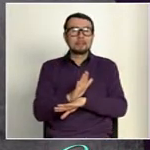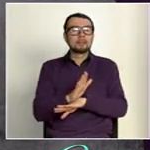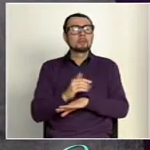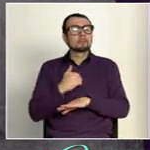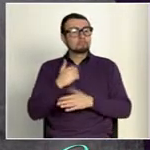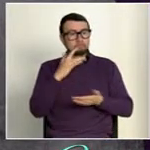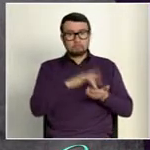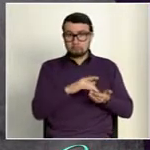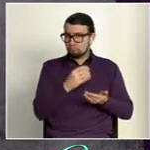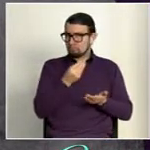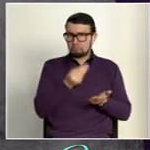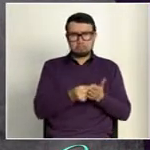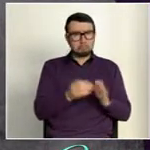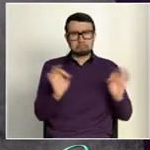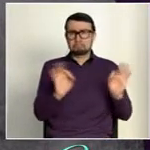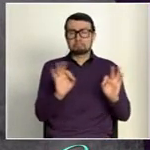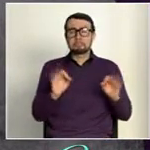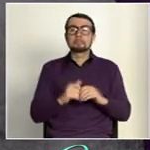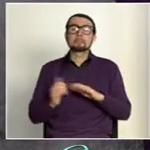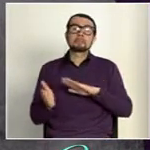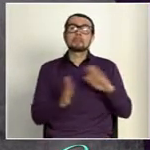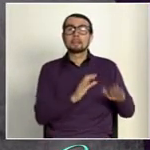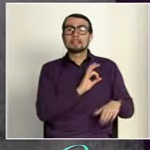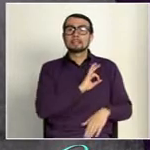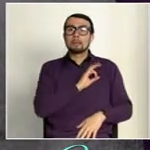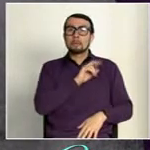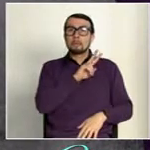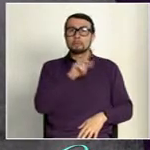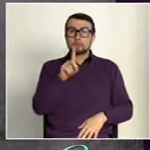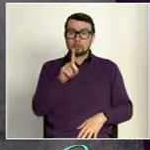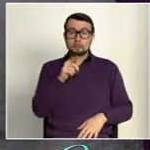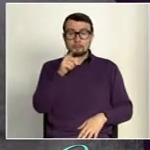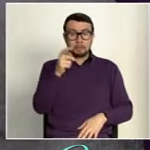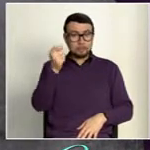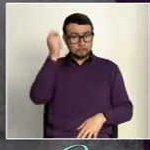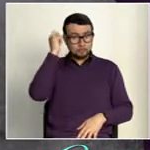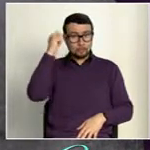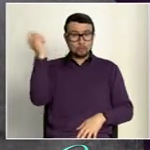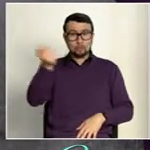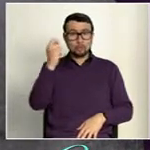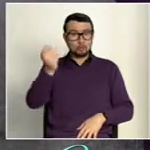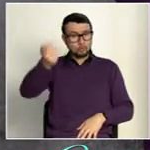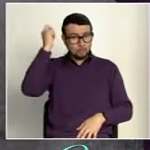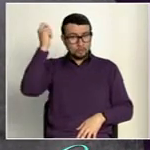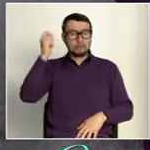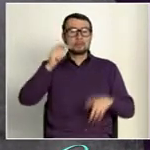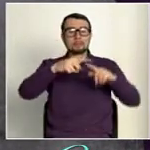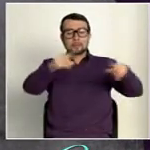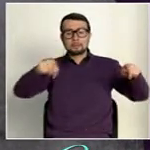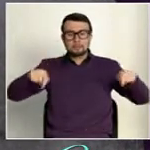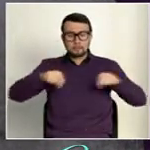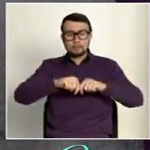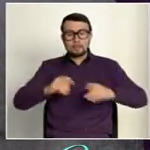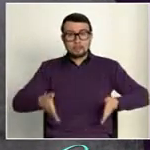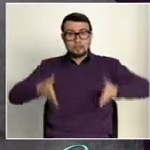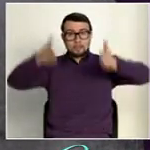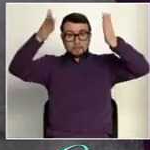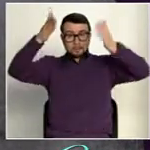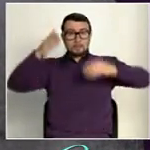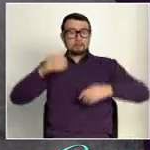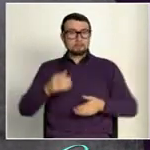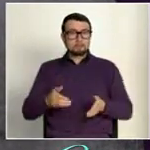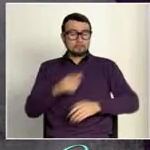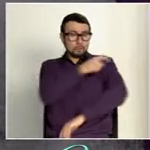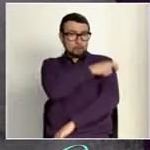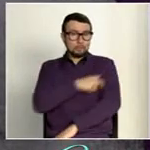entrada libre. El sábado 21 en La Dorada, Caldas, en el auditorio del Comité de Ganaderos a las 5 de